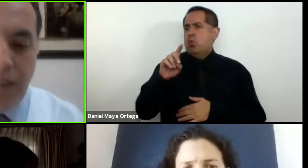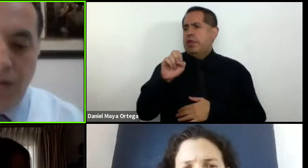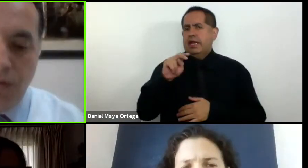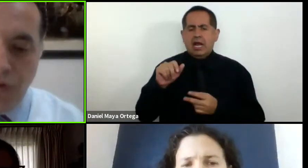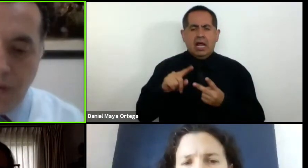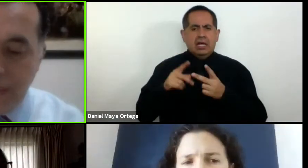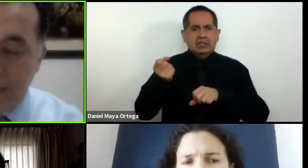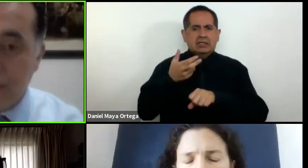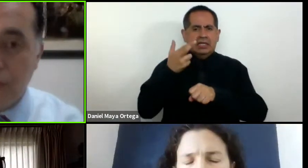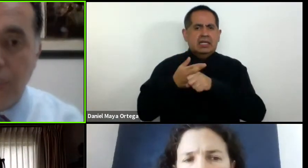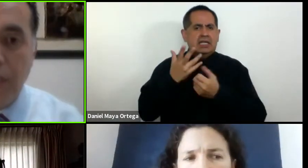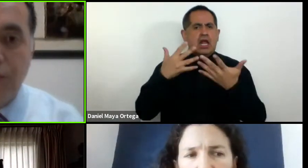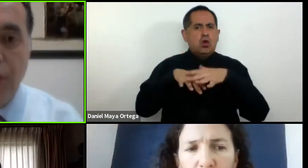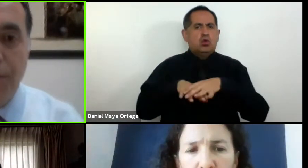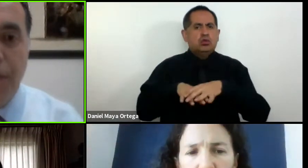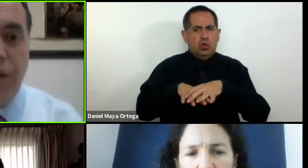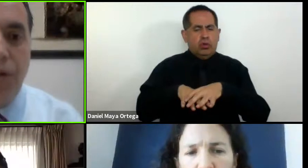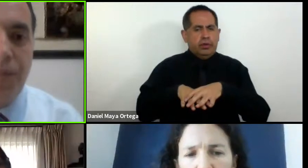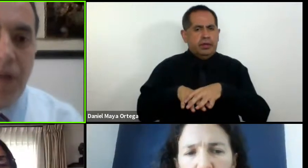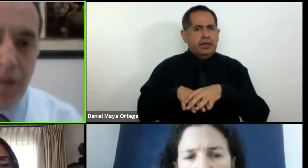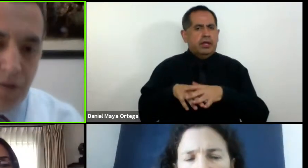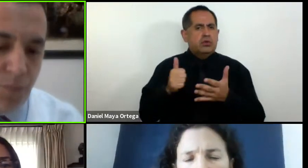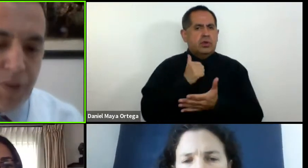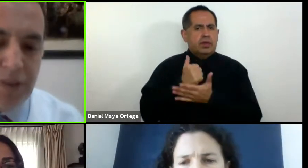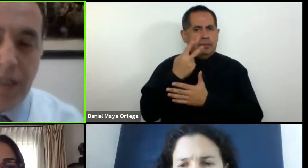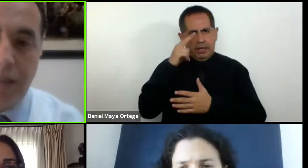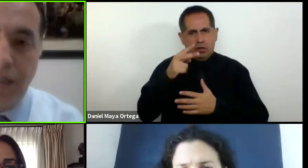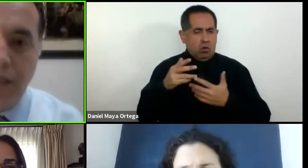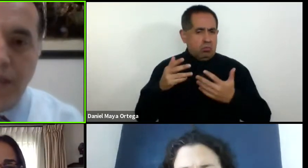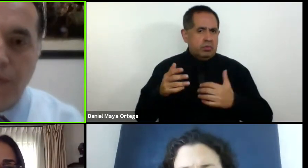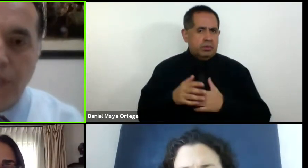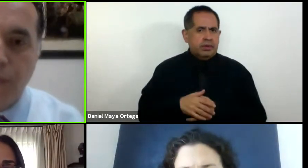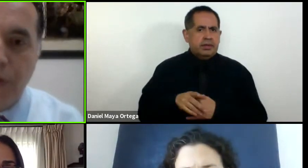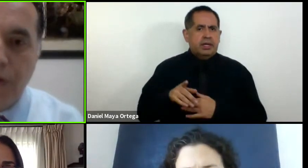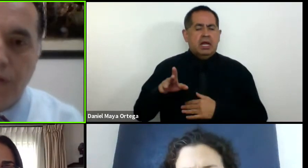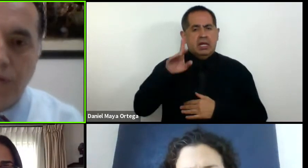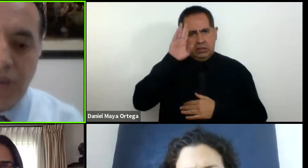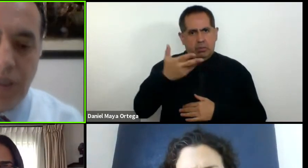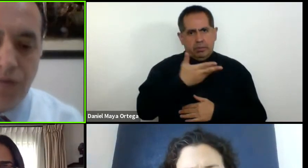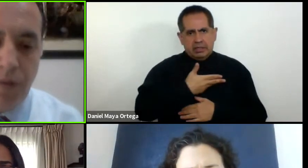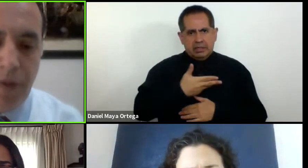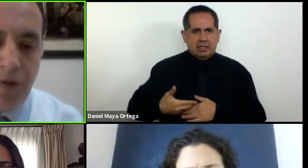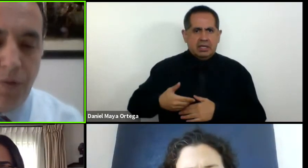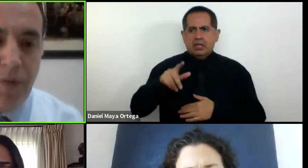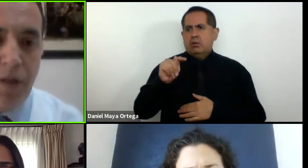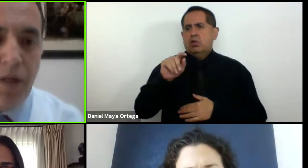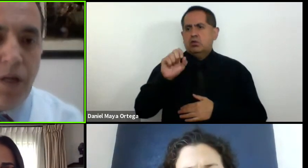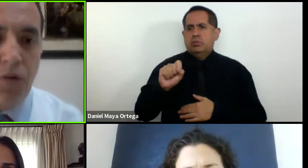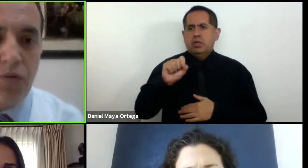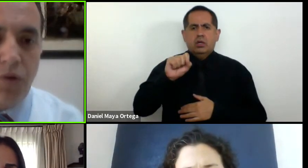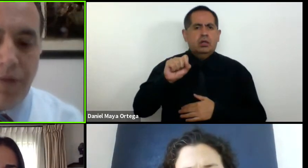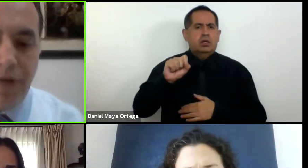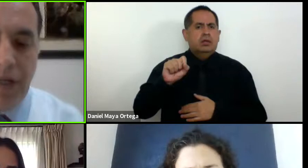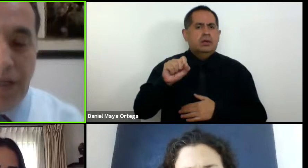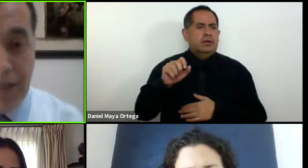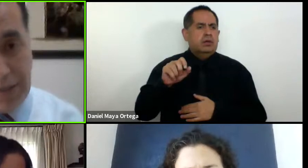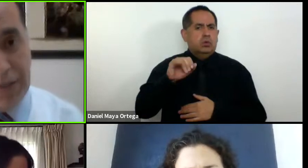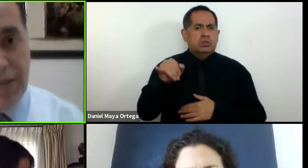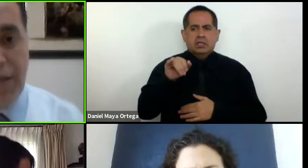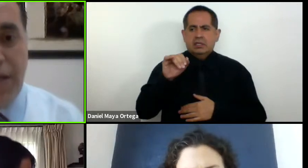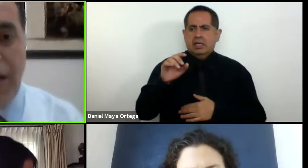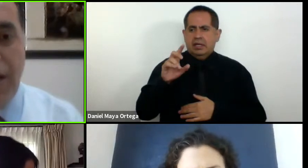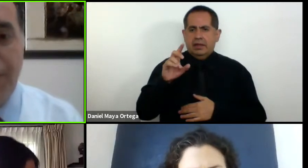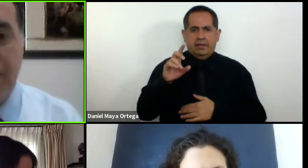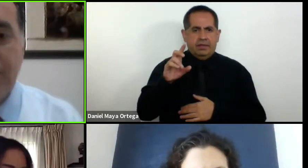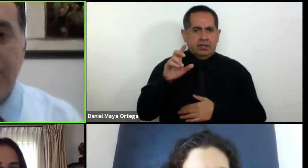la Secretaría de Inclusión y Bienestar Social de la Ciudad de México, al señor presidente del Tribunal Superior de Justicia de la Ciudad de México, el doctor Rafael